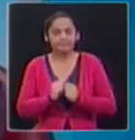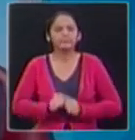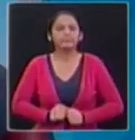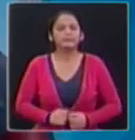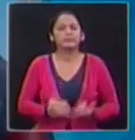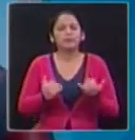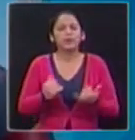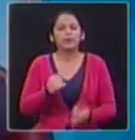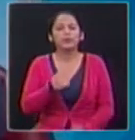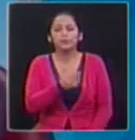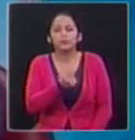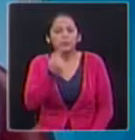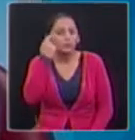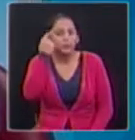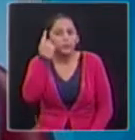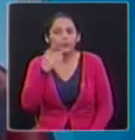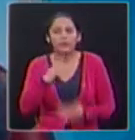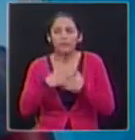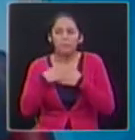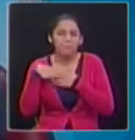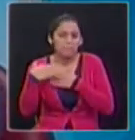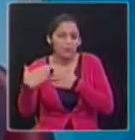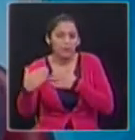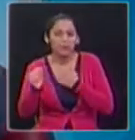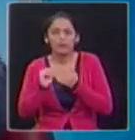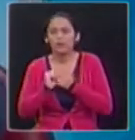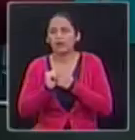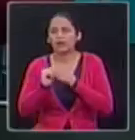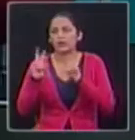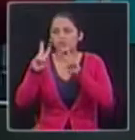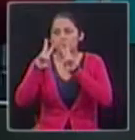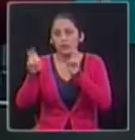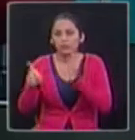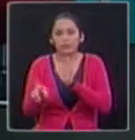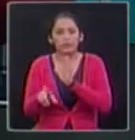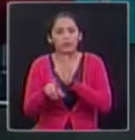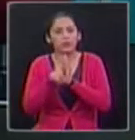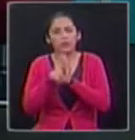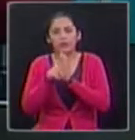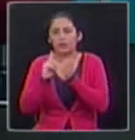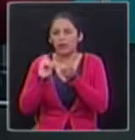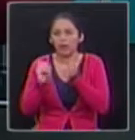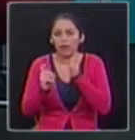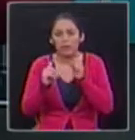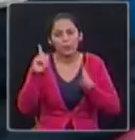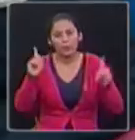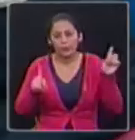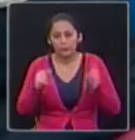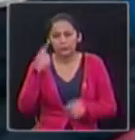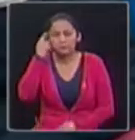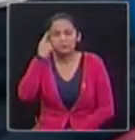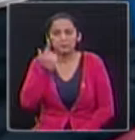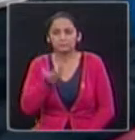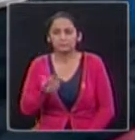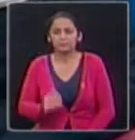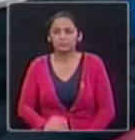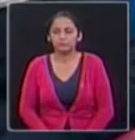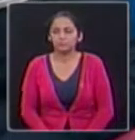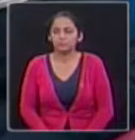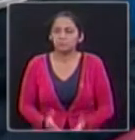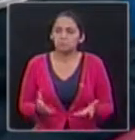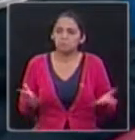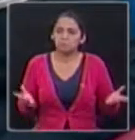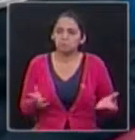panorama de que se va logrando una posibilidad de cambiar políticas, de establecer nuevas políticas? Bueno, en materia de política